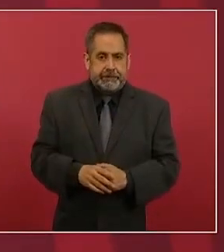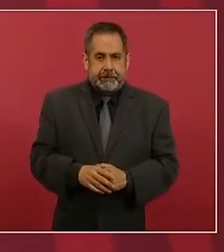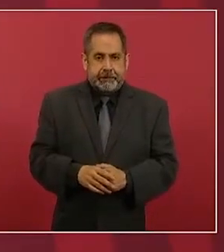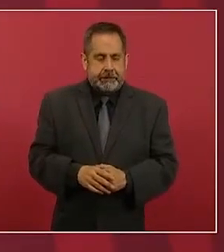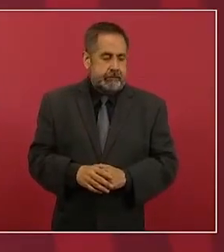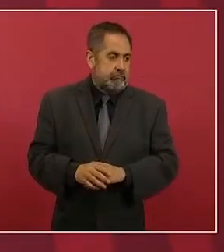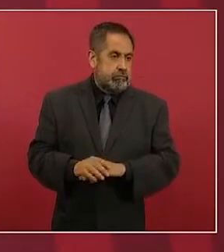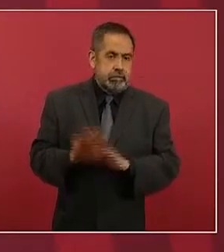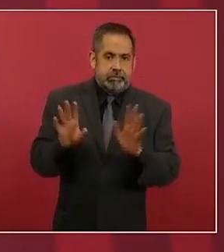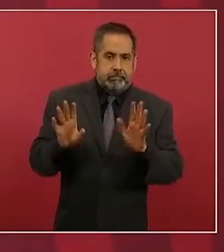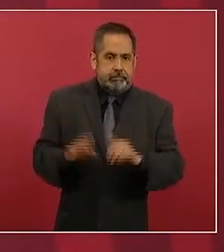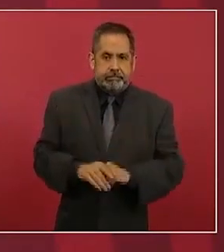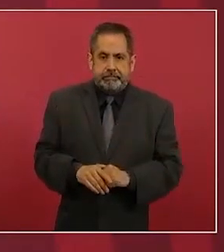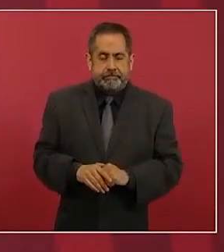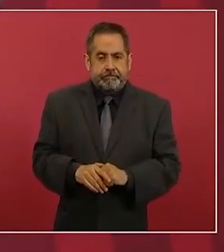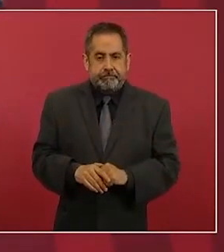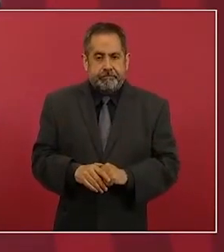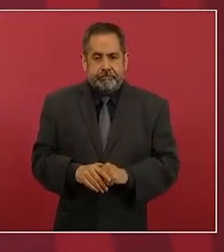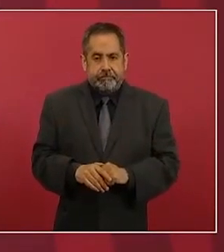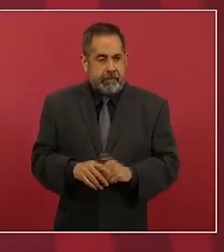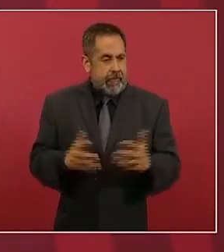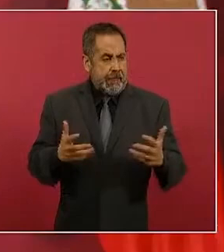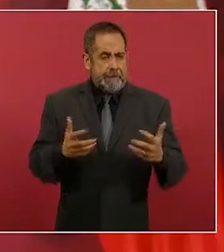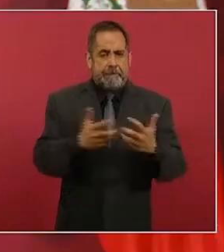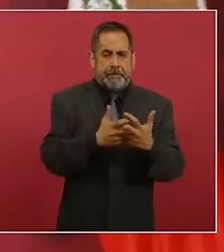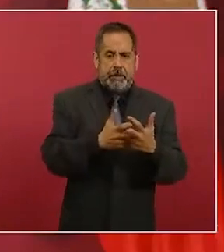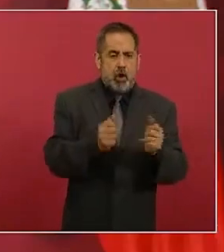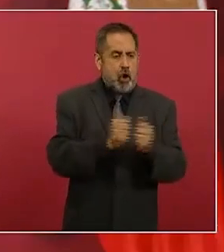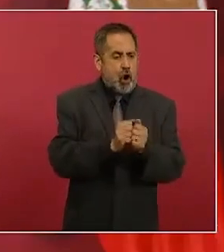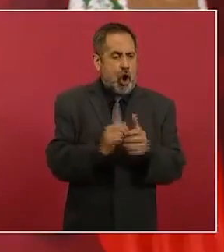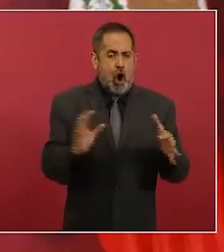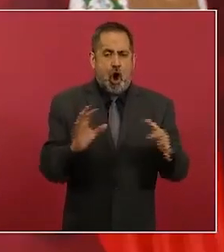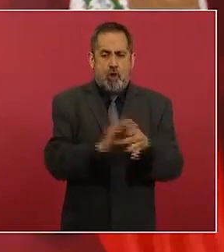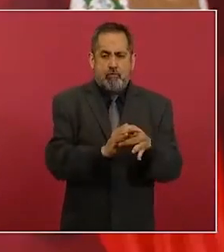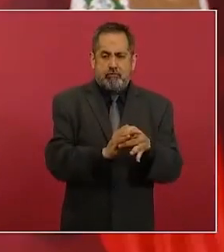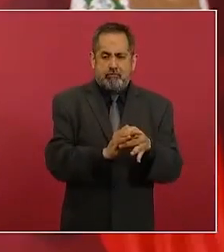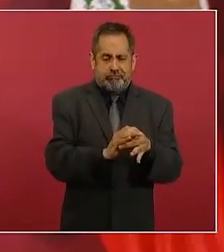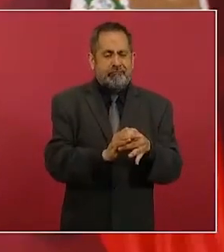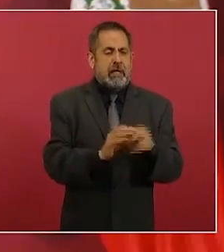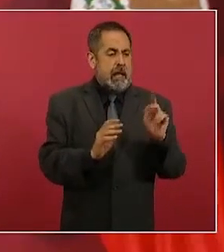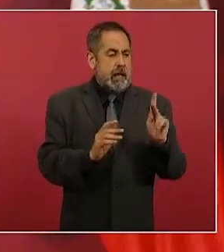88 y ya se da la fusión.